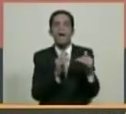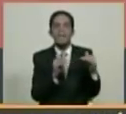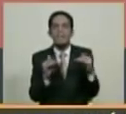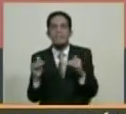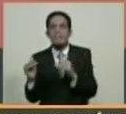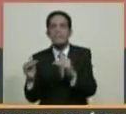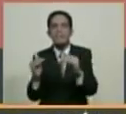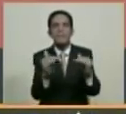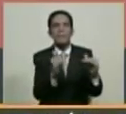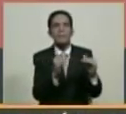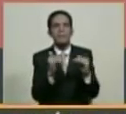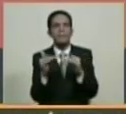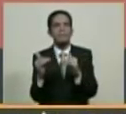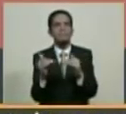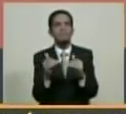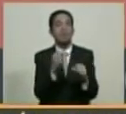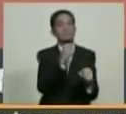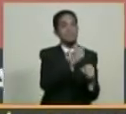y el capital.